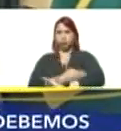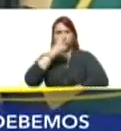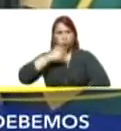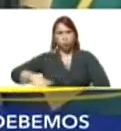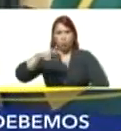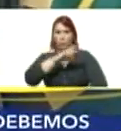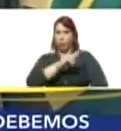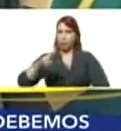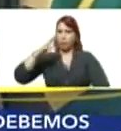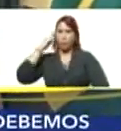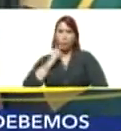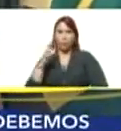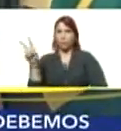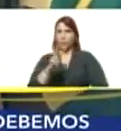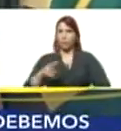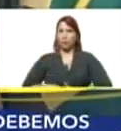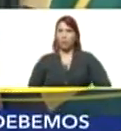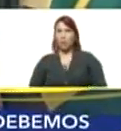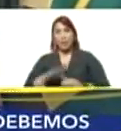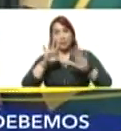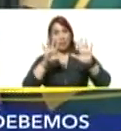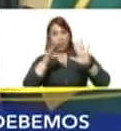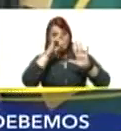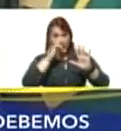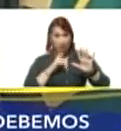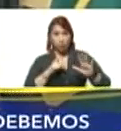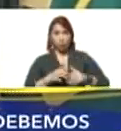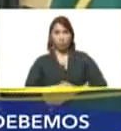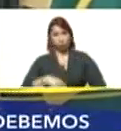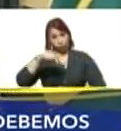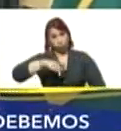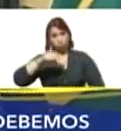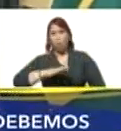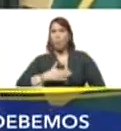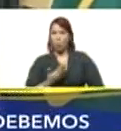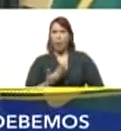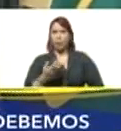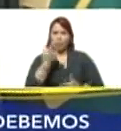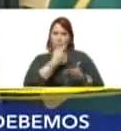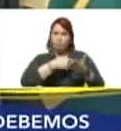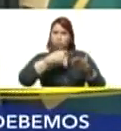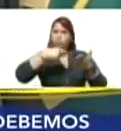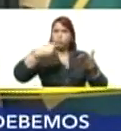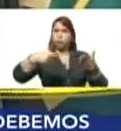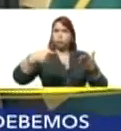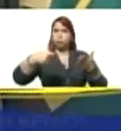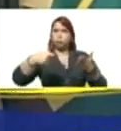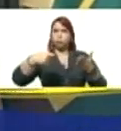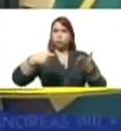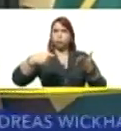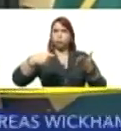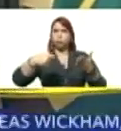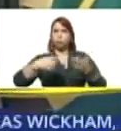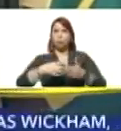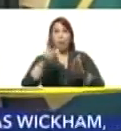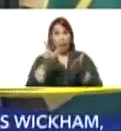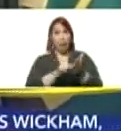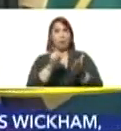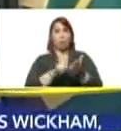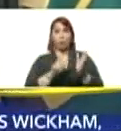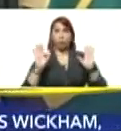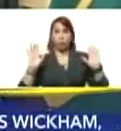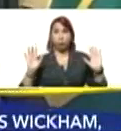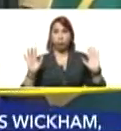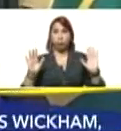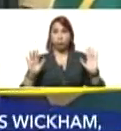Bolivariana de Venezuela. Estos 10 años, usted puede escribir una novela,